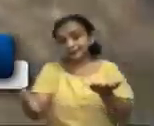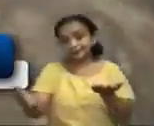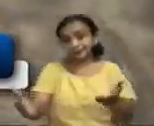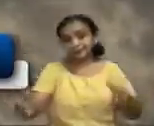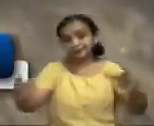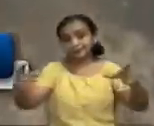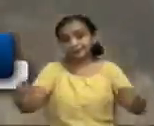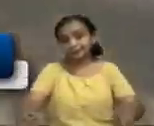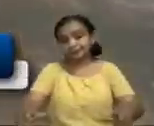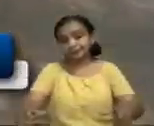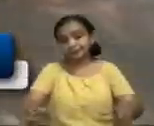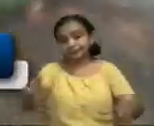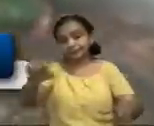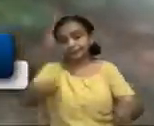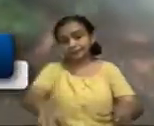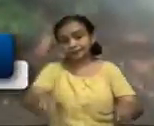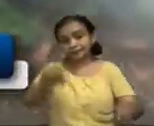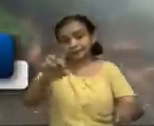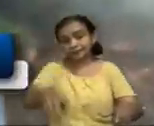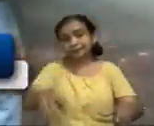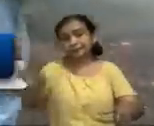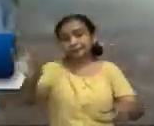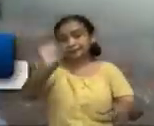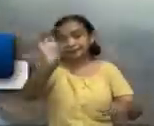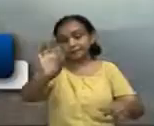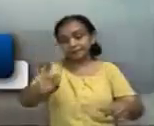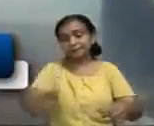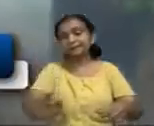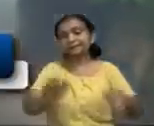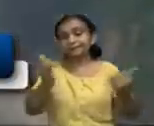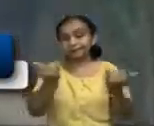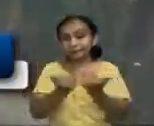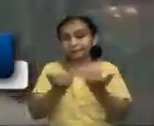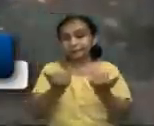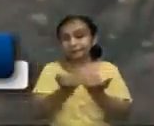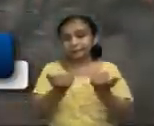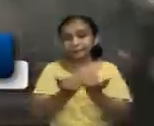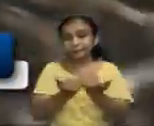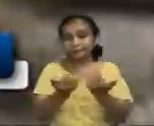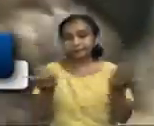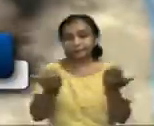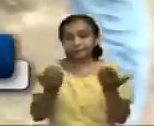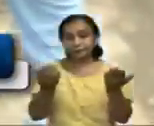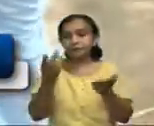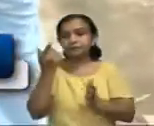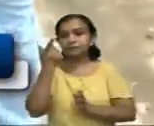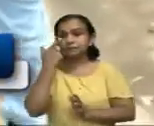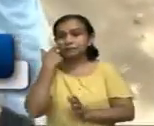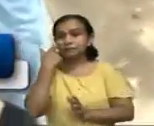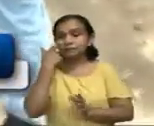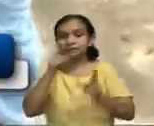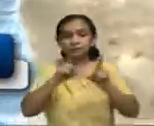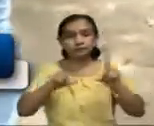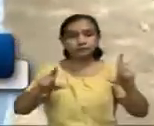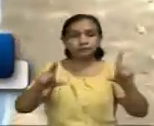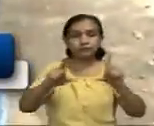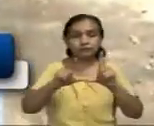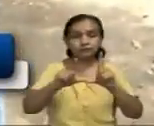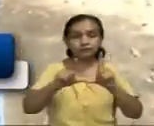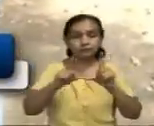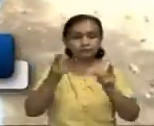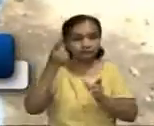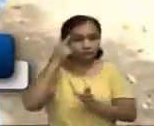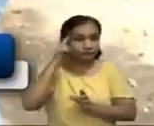pana de agua porque gotea, ese es un criadero. Entonces, es algo de comenzar a sospechar lugares